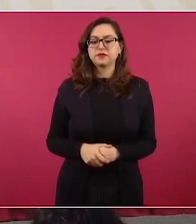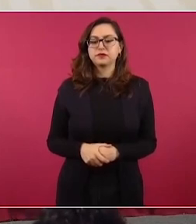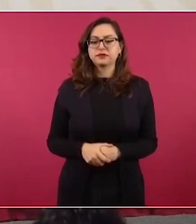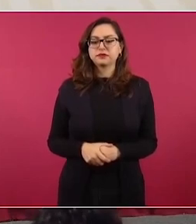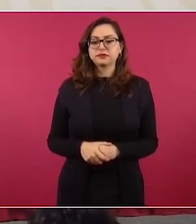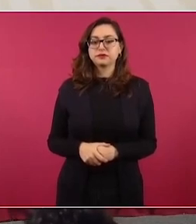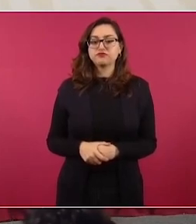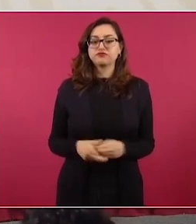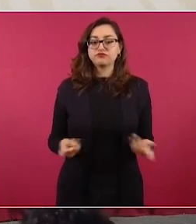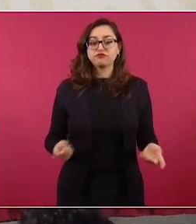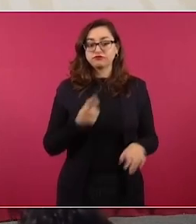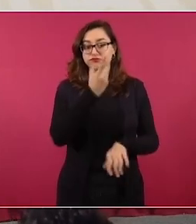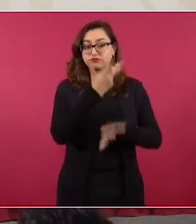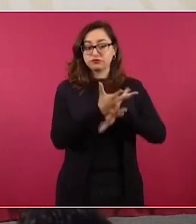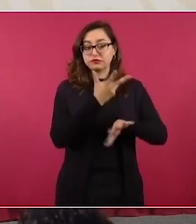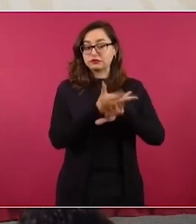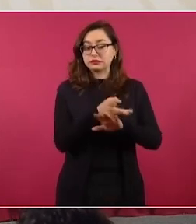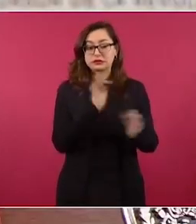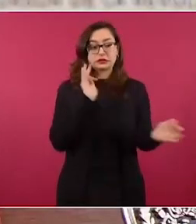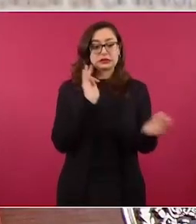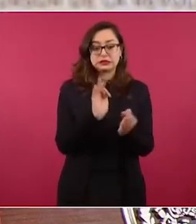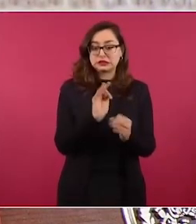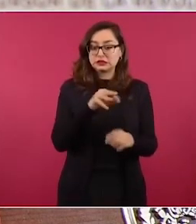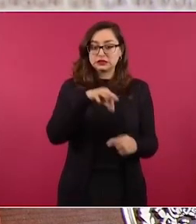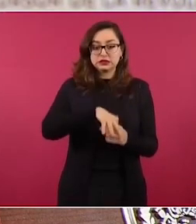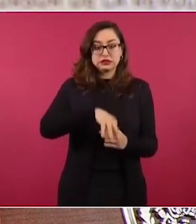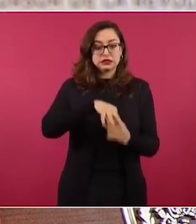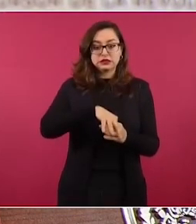Hay elecciones en Estados Unidos